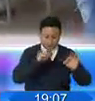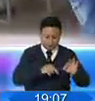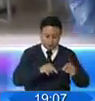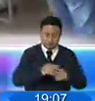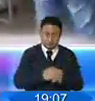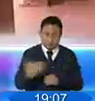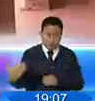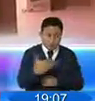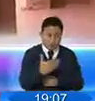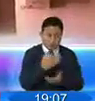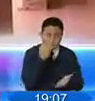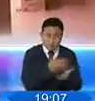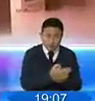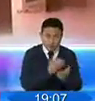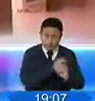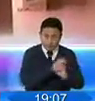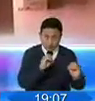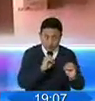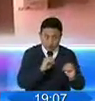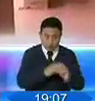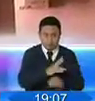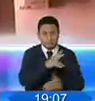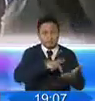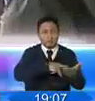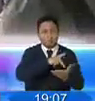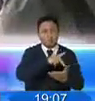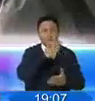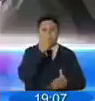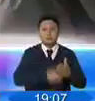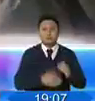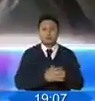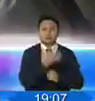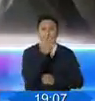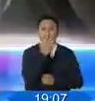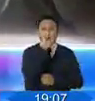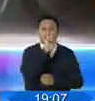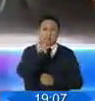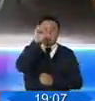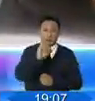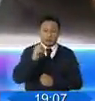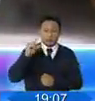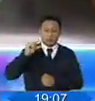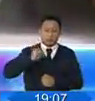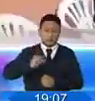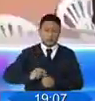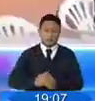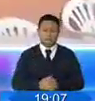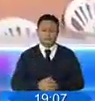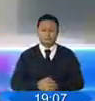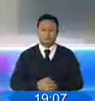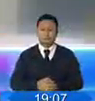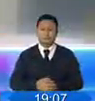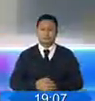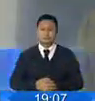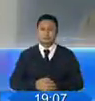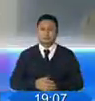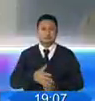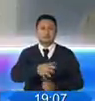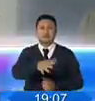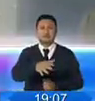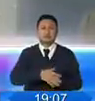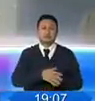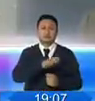que no asistan, deberán pagar una multa del 15% de la remuneración básica unificada. Estamos hablando de más o